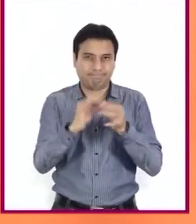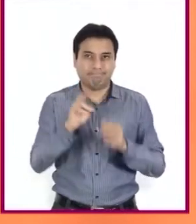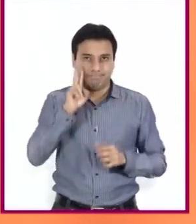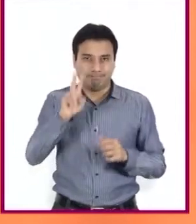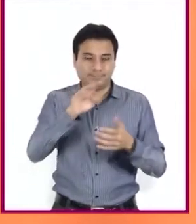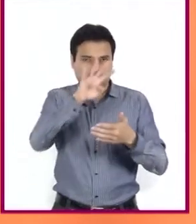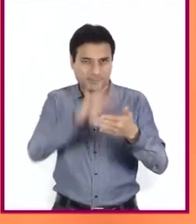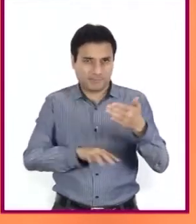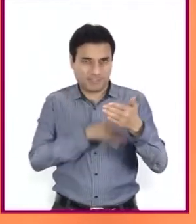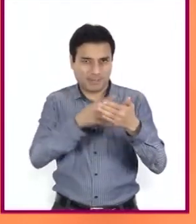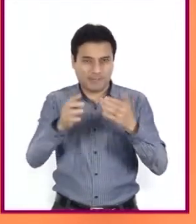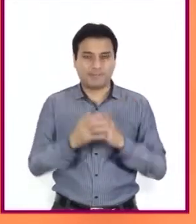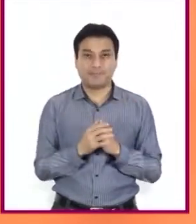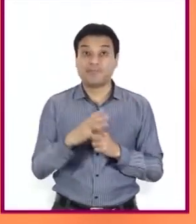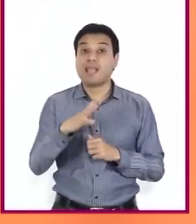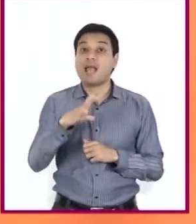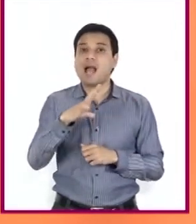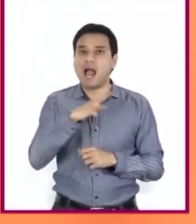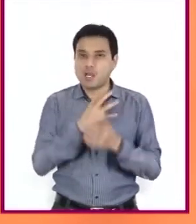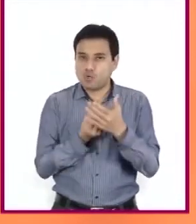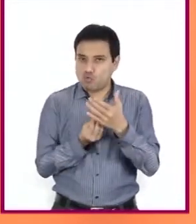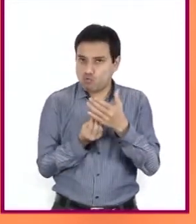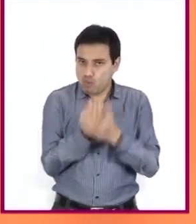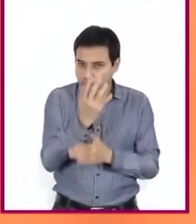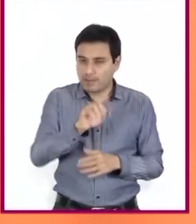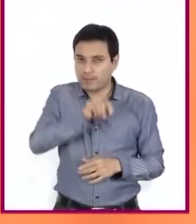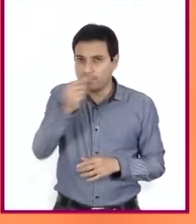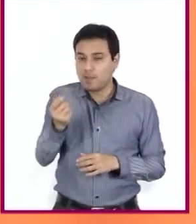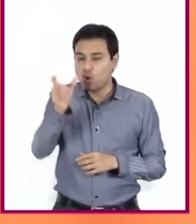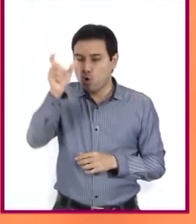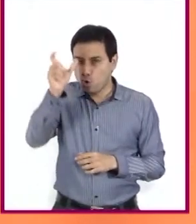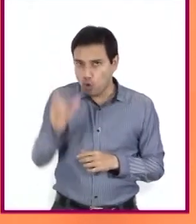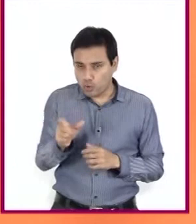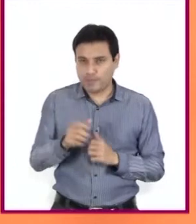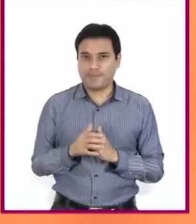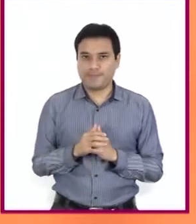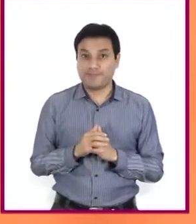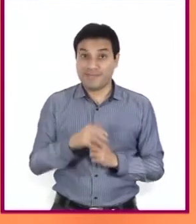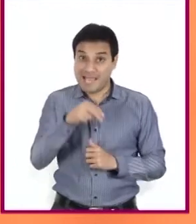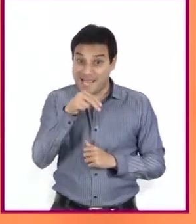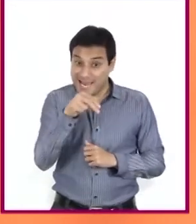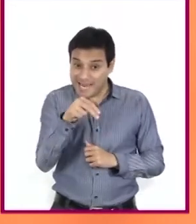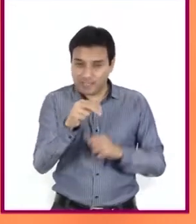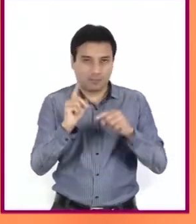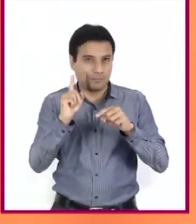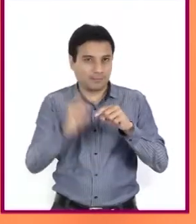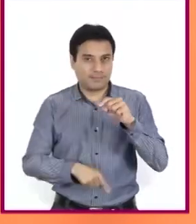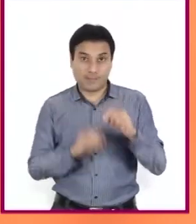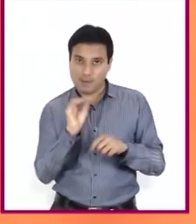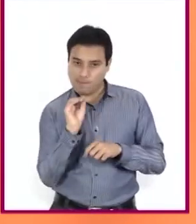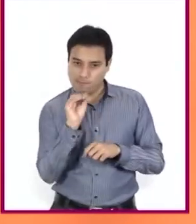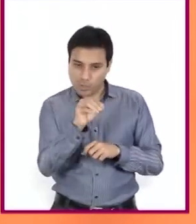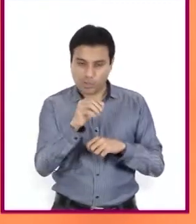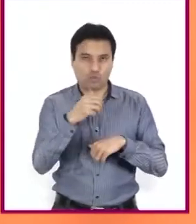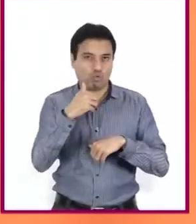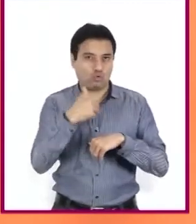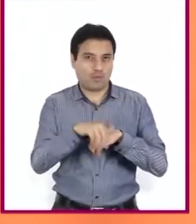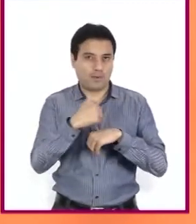tabla se agrega una columna en la que sustituimos el valor de n en la expresión